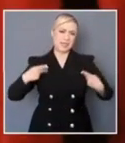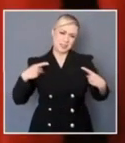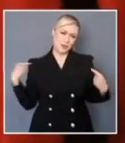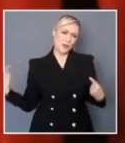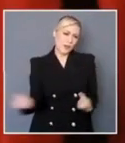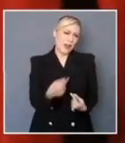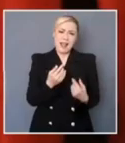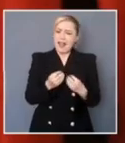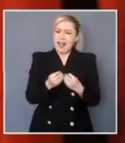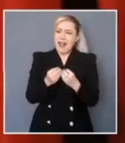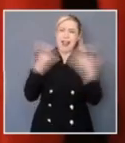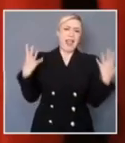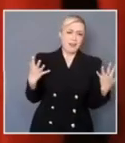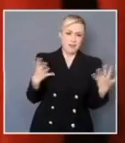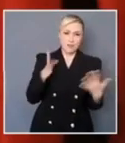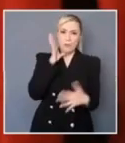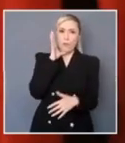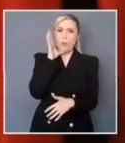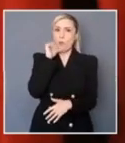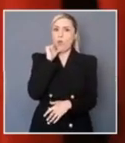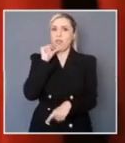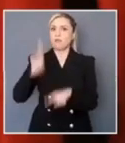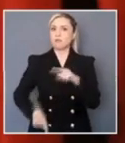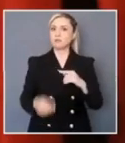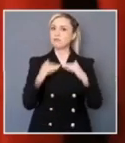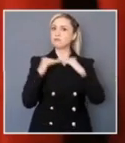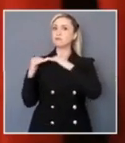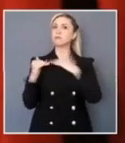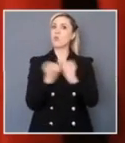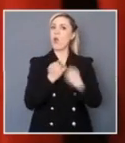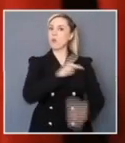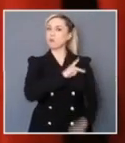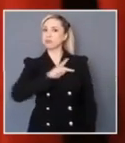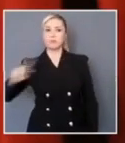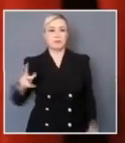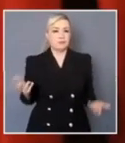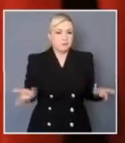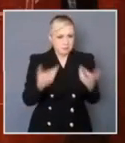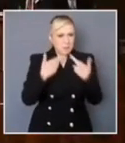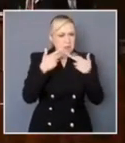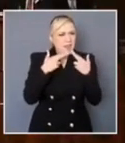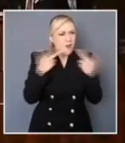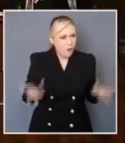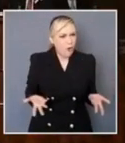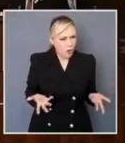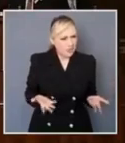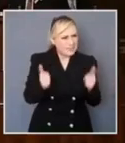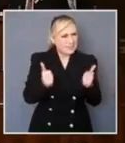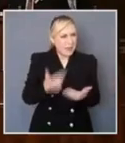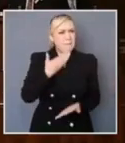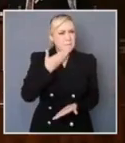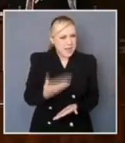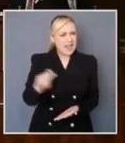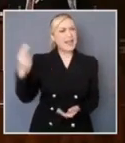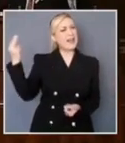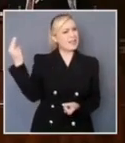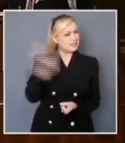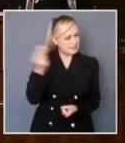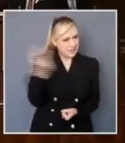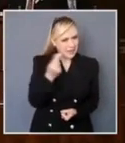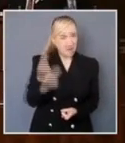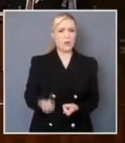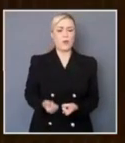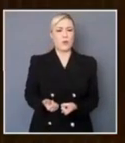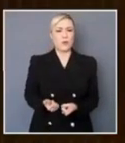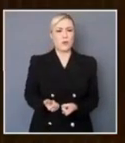inevitable, es deseable. Es sano y necesario ponderar la actividad de los